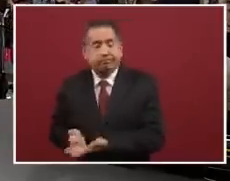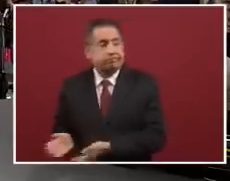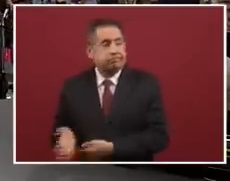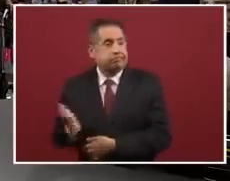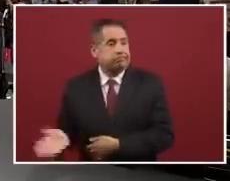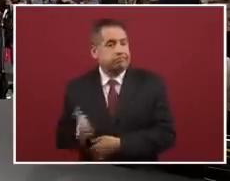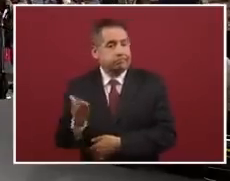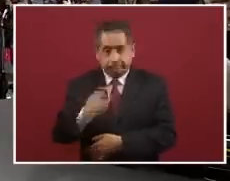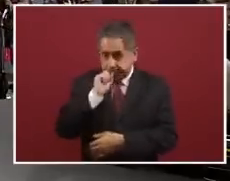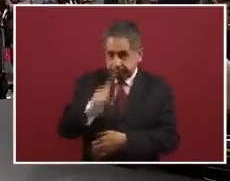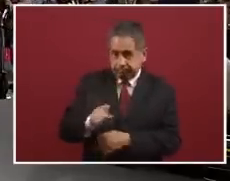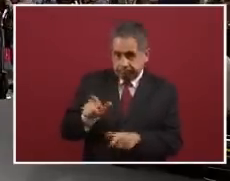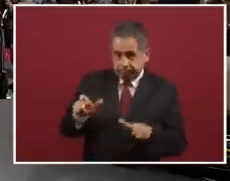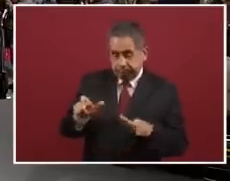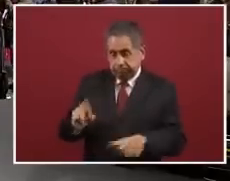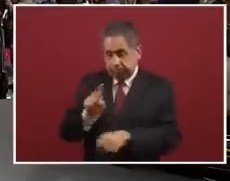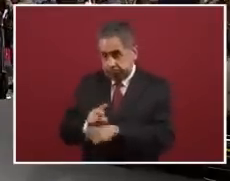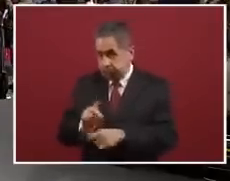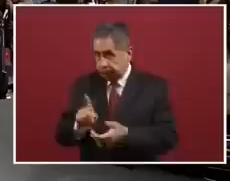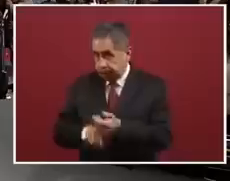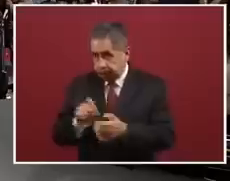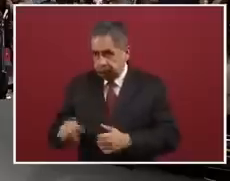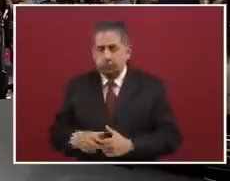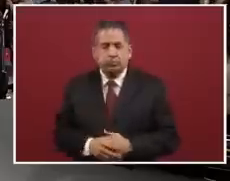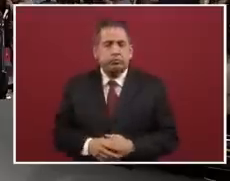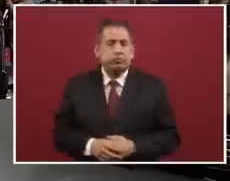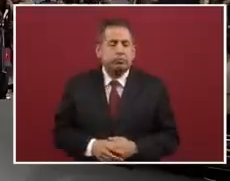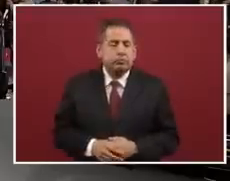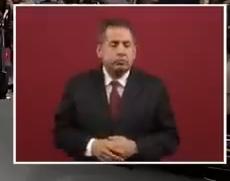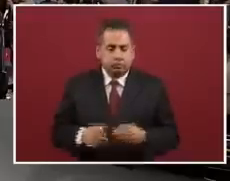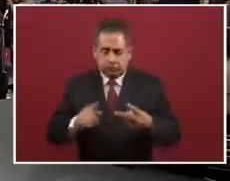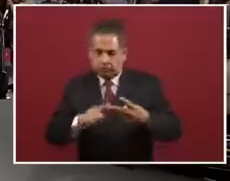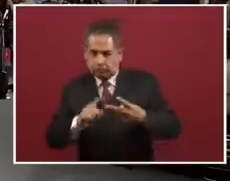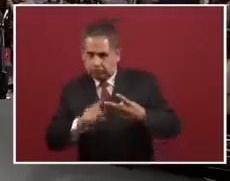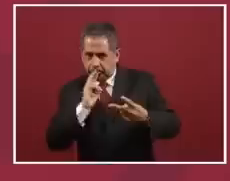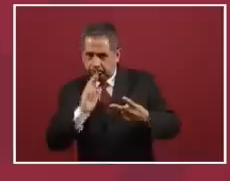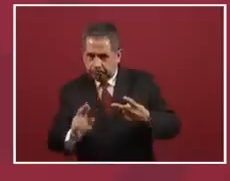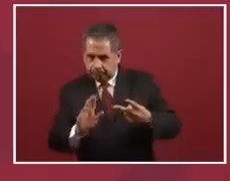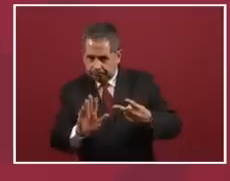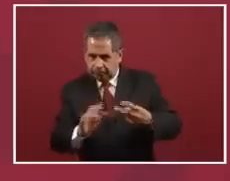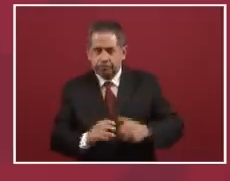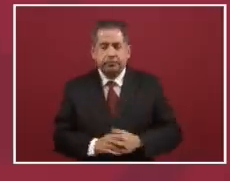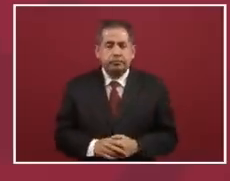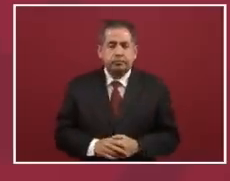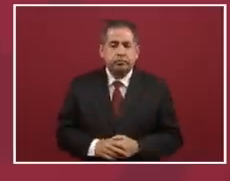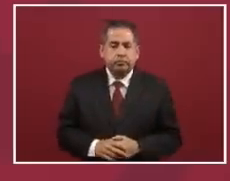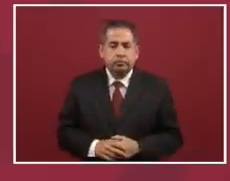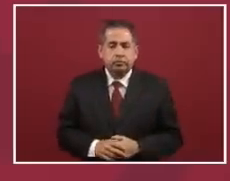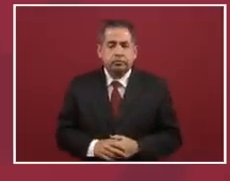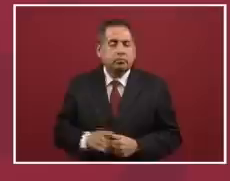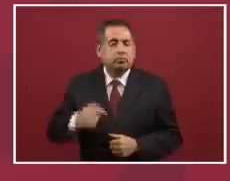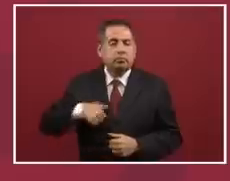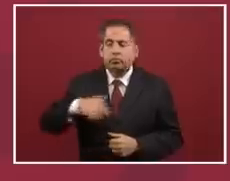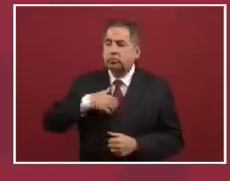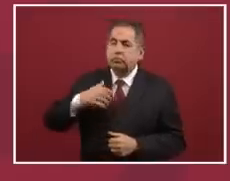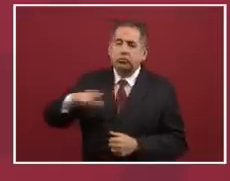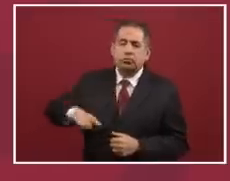puedan pasar? Gracias. Bueno, te contesto esto último. Mira, nosotros heredamos un